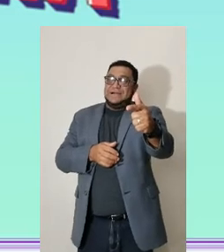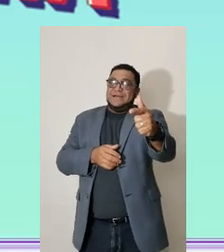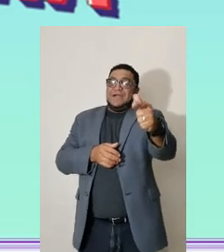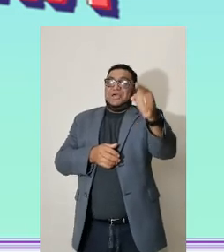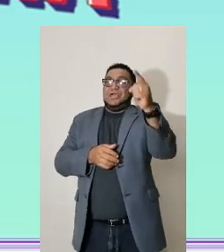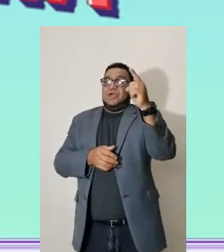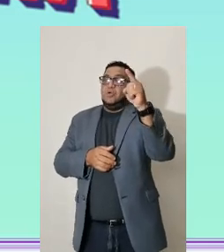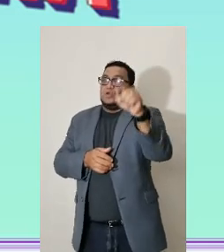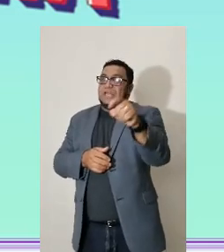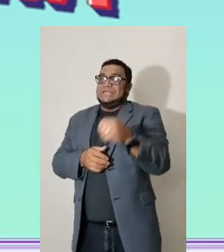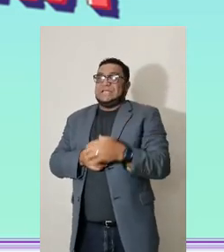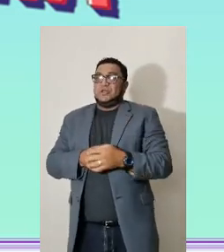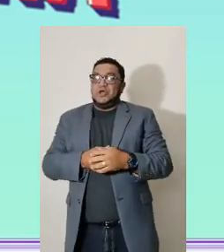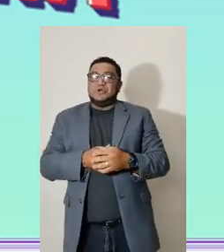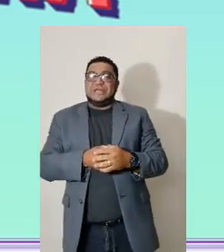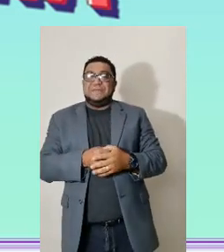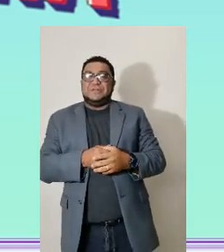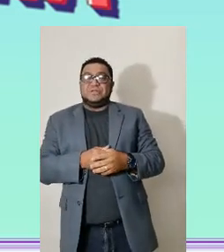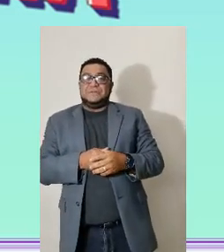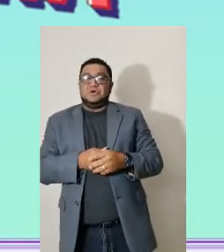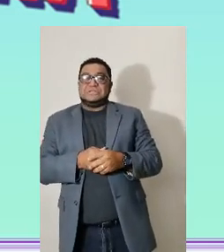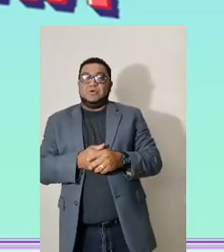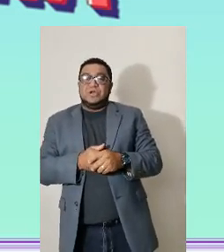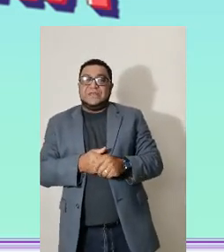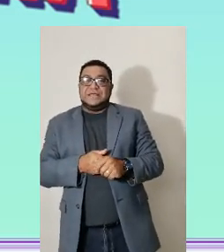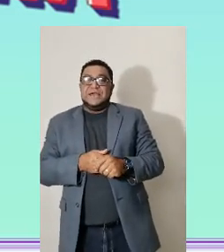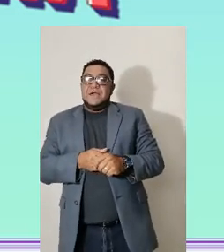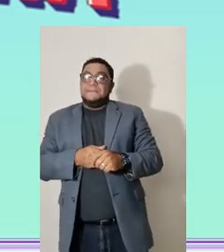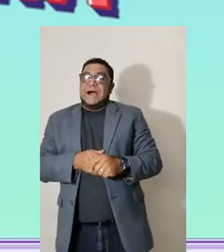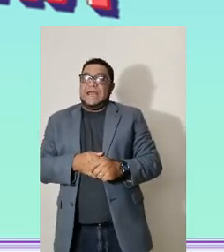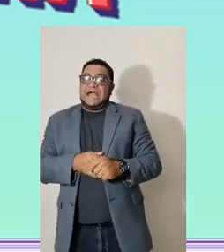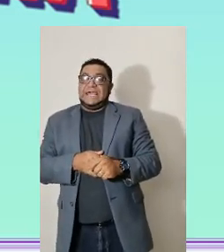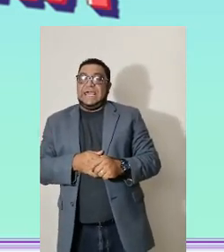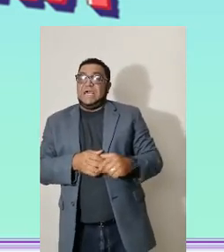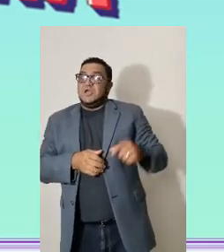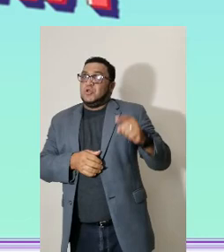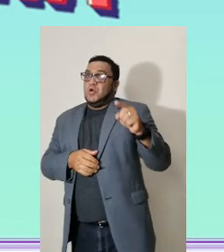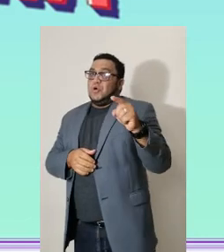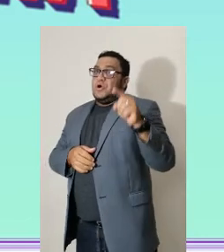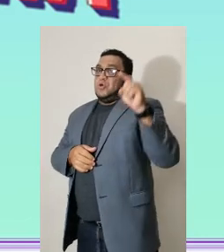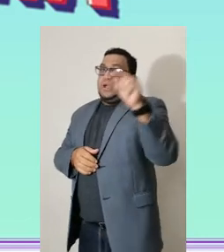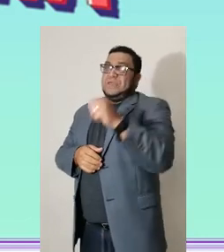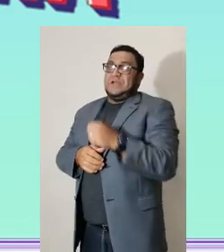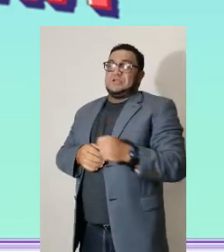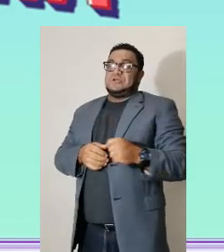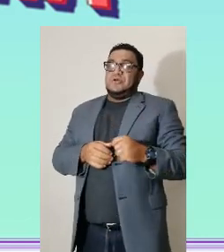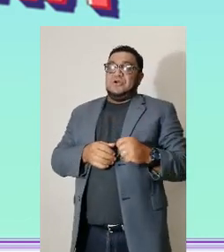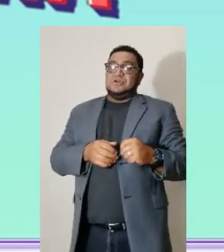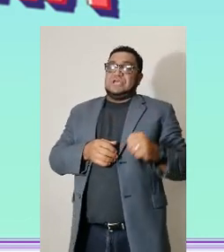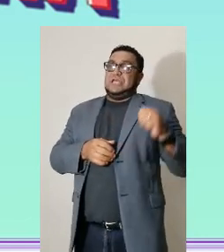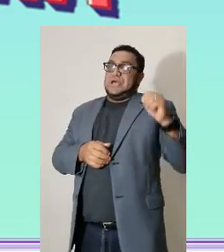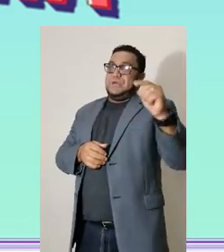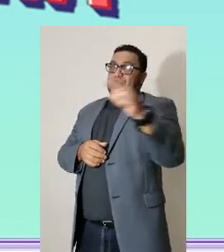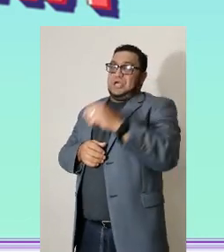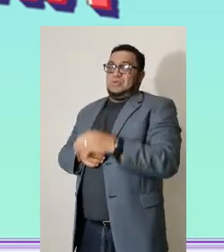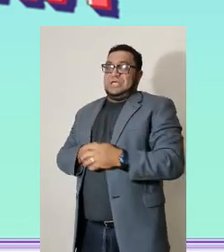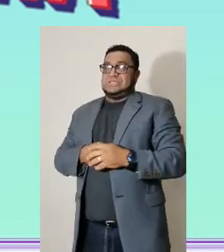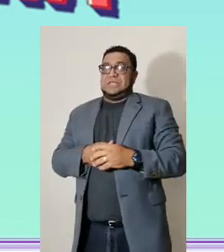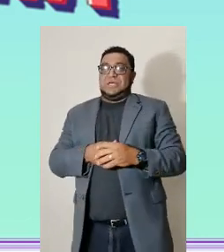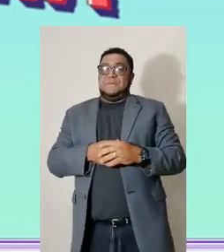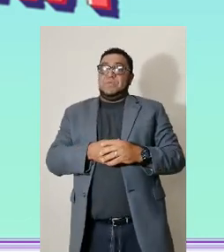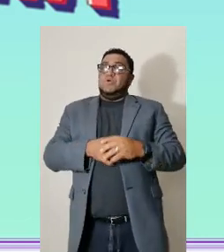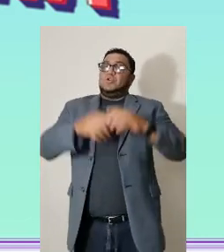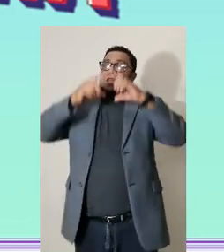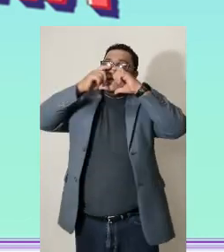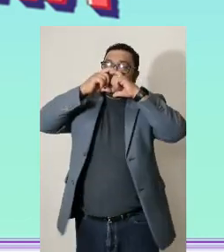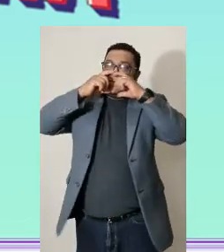casa y utiliza todos los elementos de bioseguridad para que tú cuiden los tuyos y también te cuides